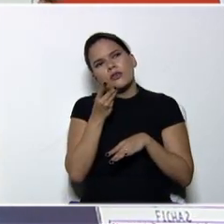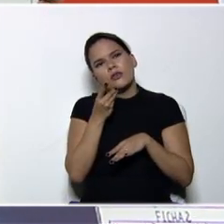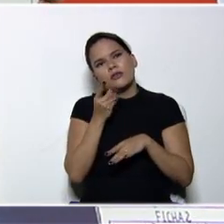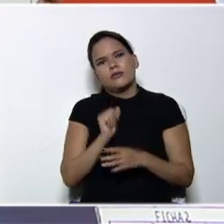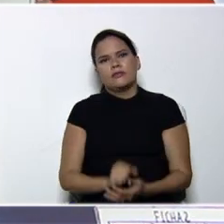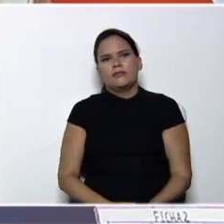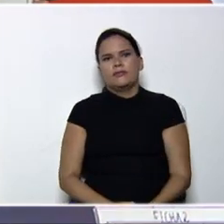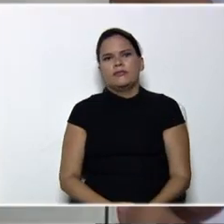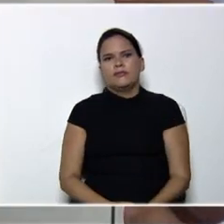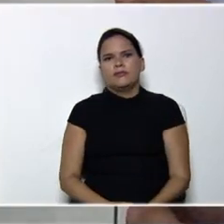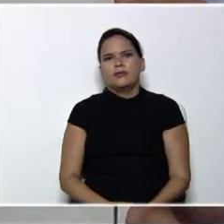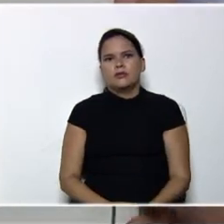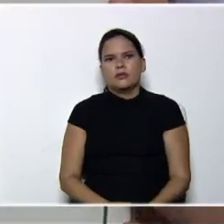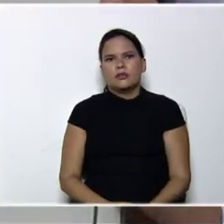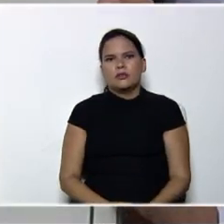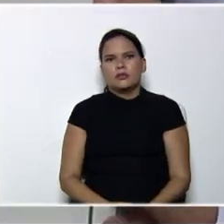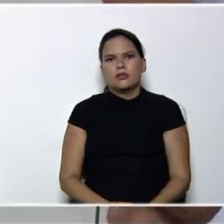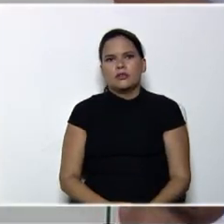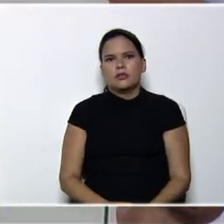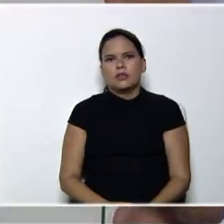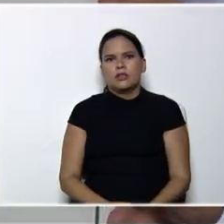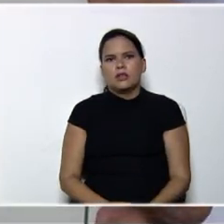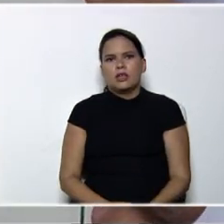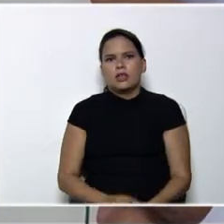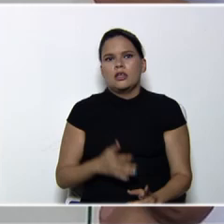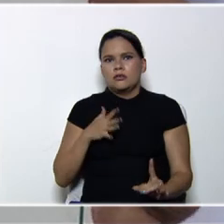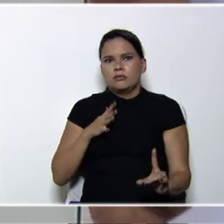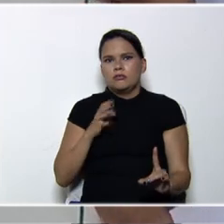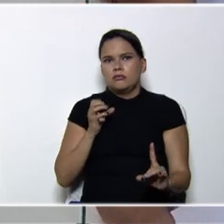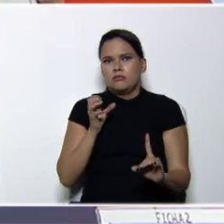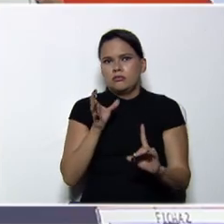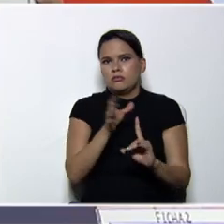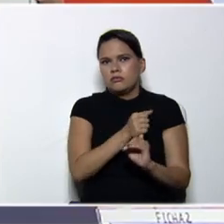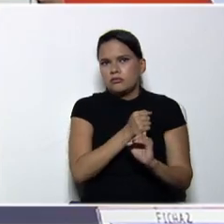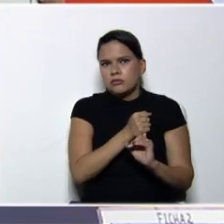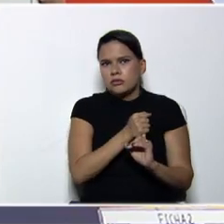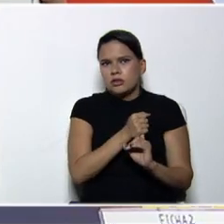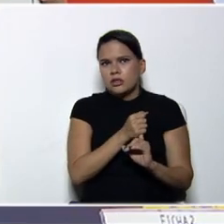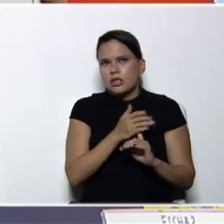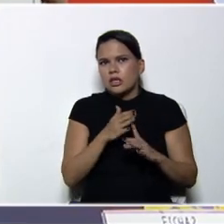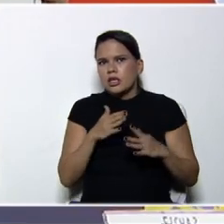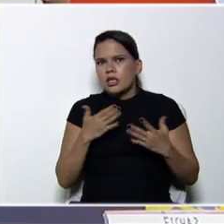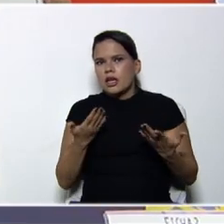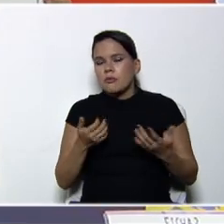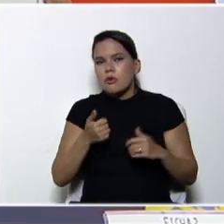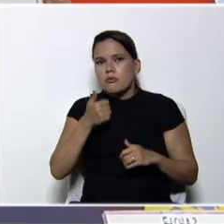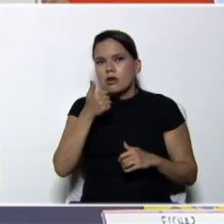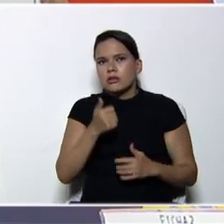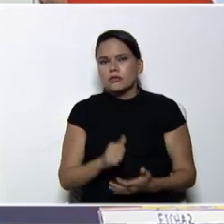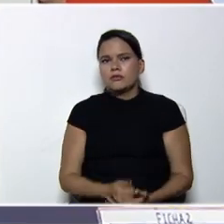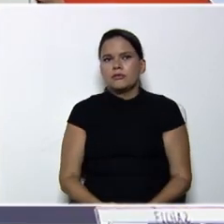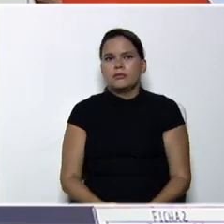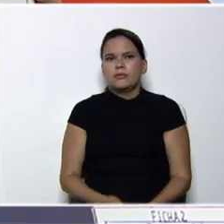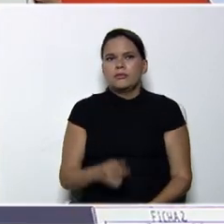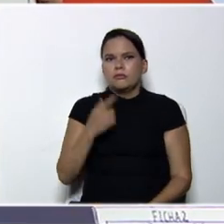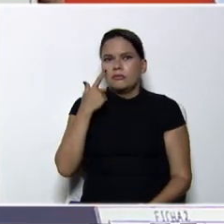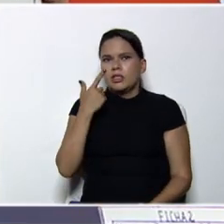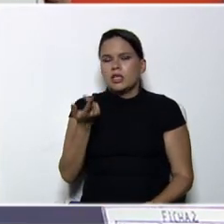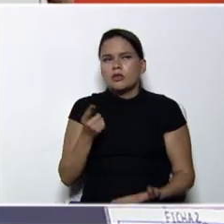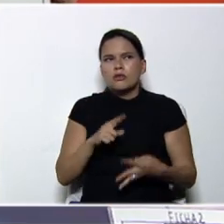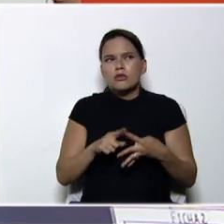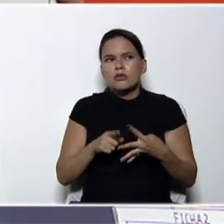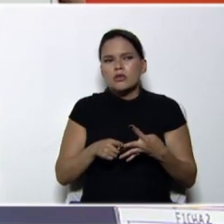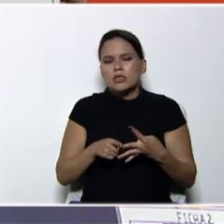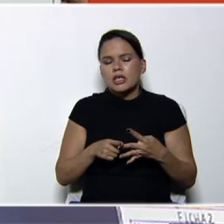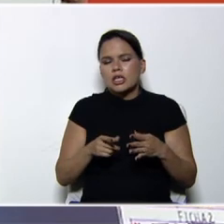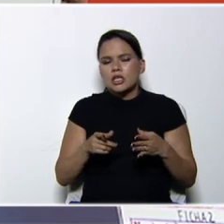algo. Y la meta va a ser que nos queramos más. Eso no tiene ningún problema. Fíjense que no estoy hablando de cosas que se